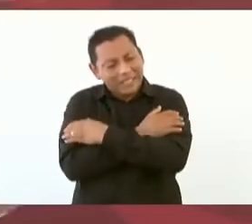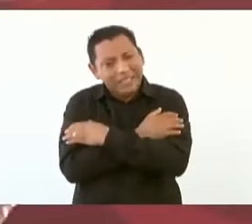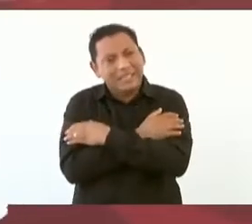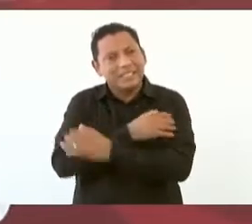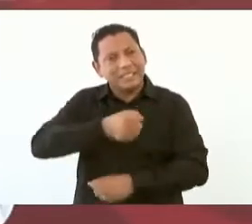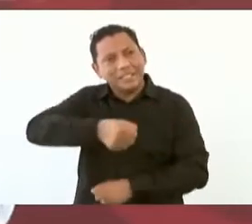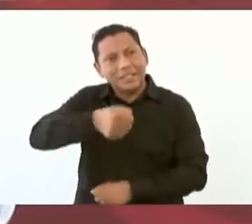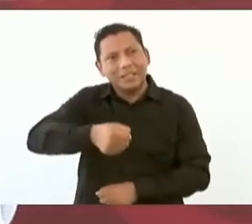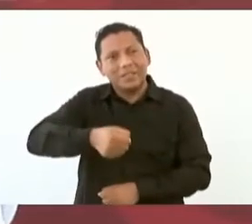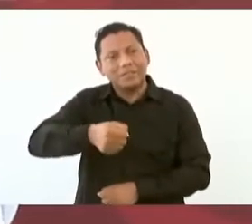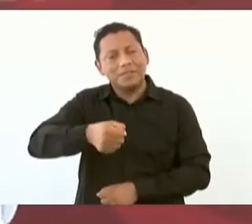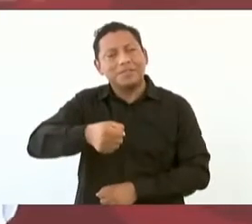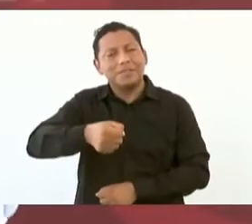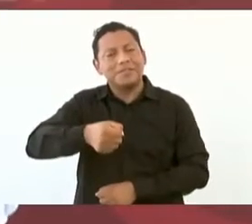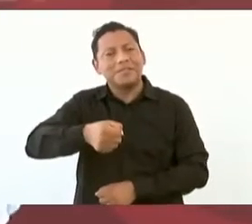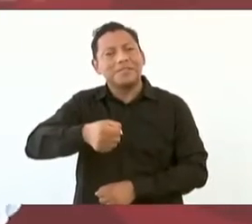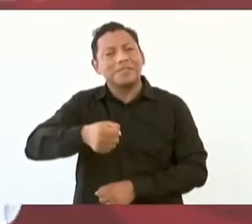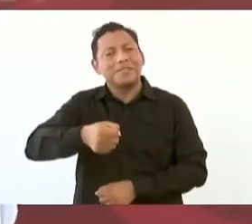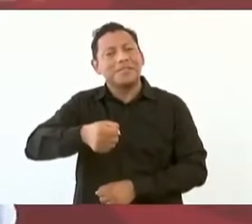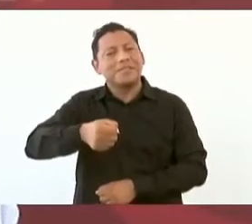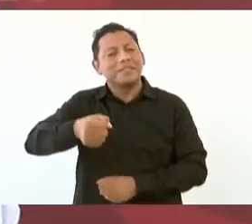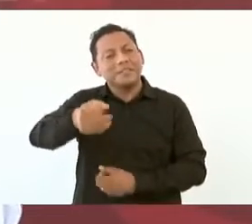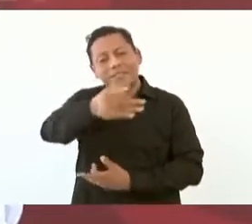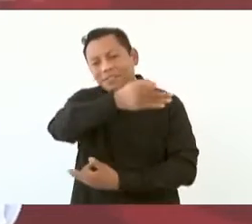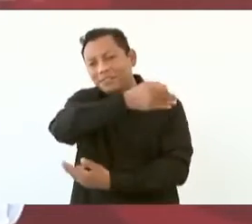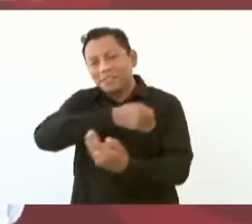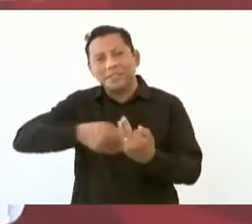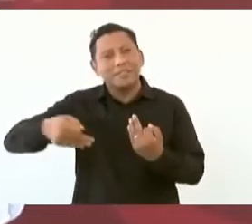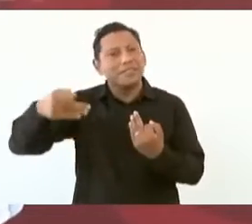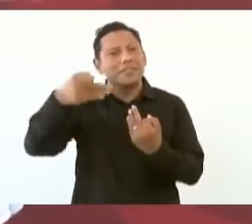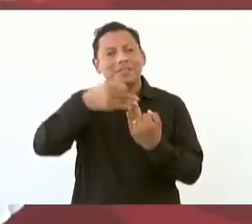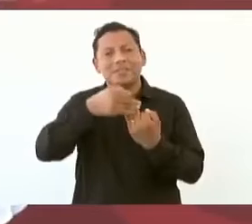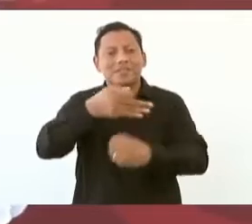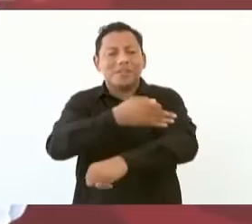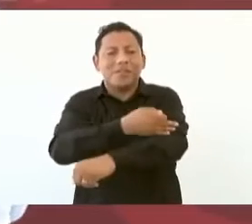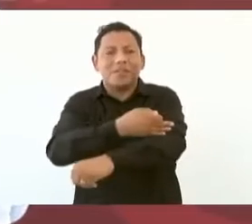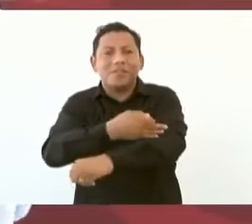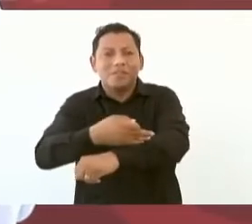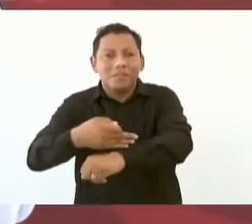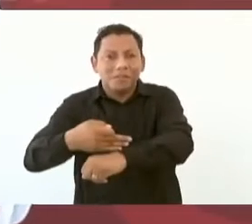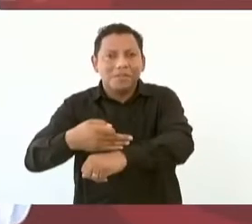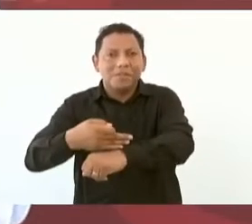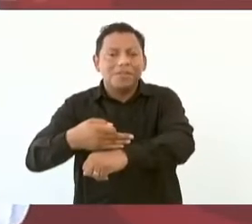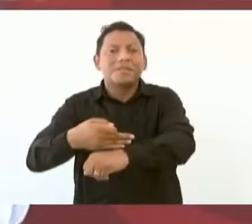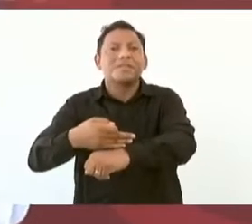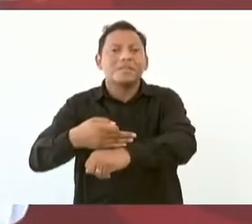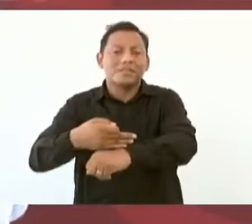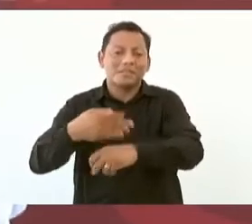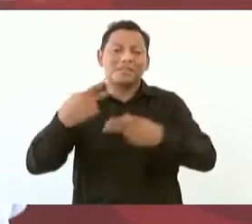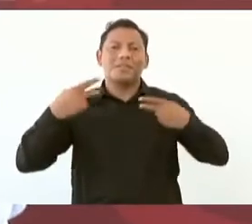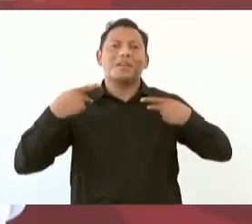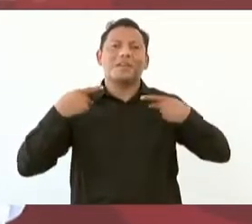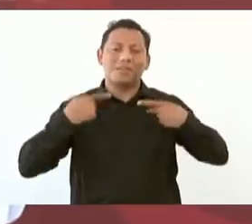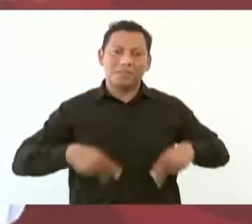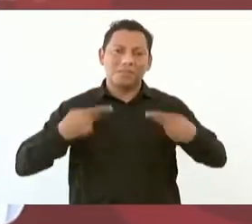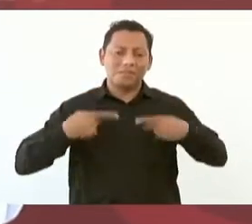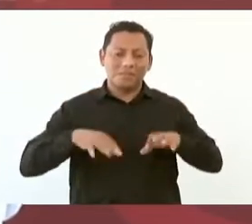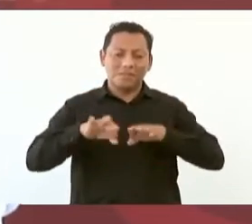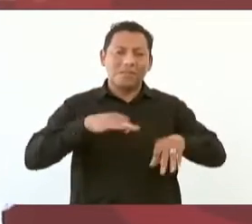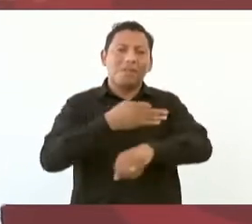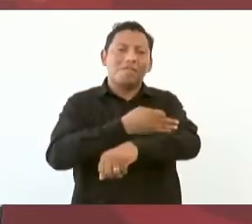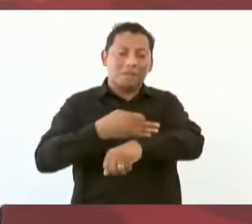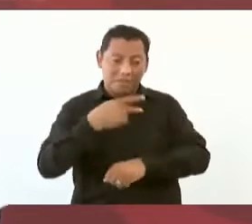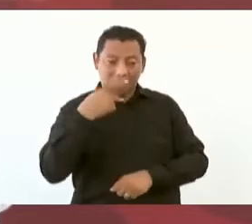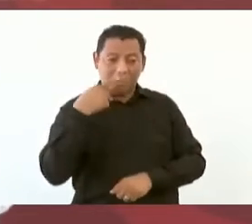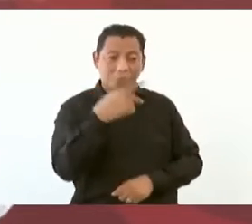cariñosísimo, a todos los familiares de los trabajadores, las familias